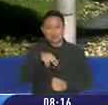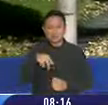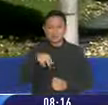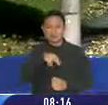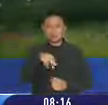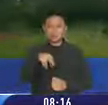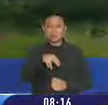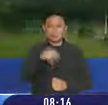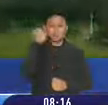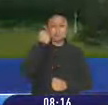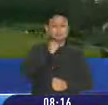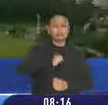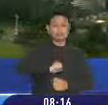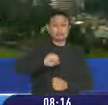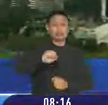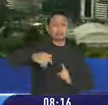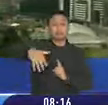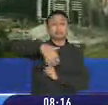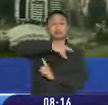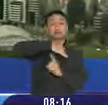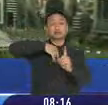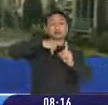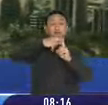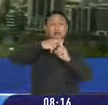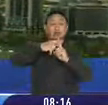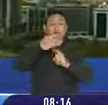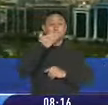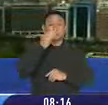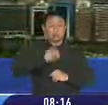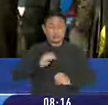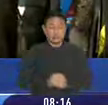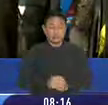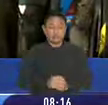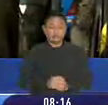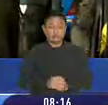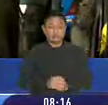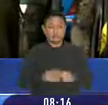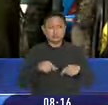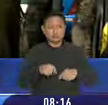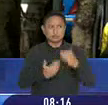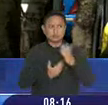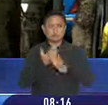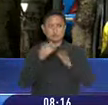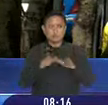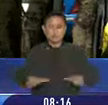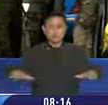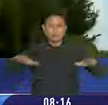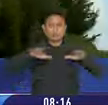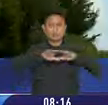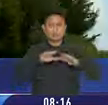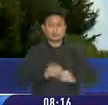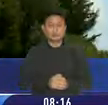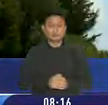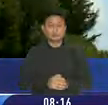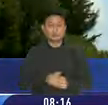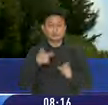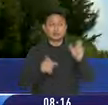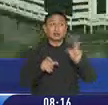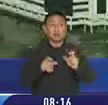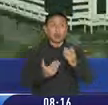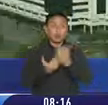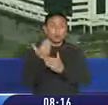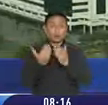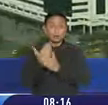los alrededores del Parque La Carolina y la concentración moderna y comercial marca una nueva tendencia urbana. Para muchos es